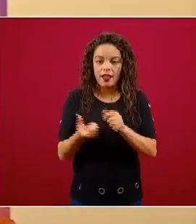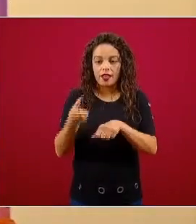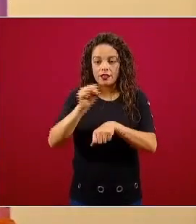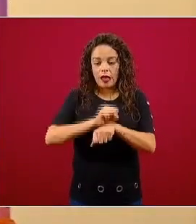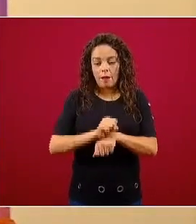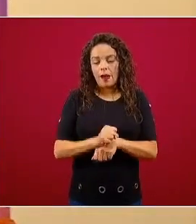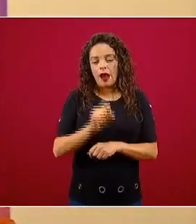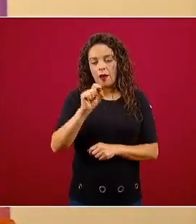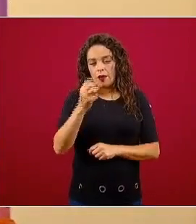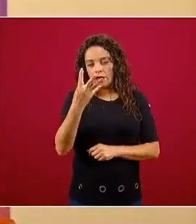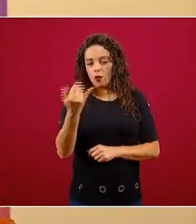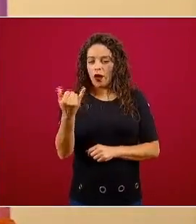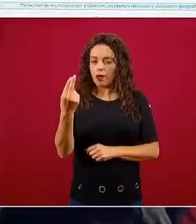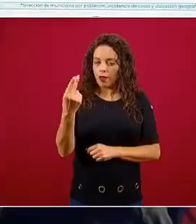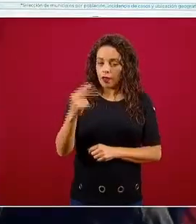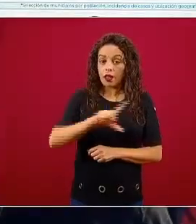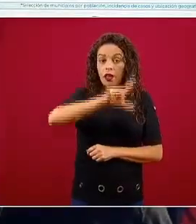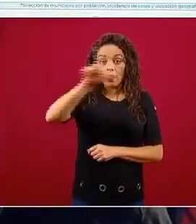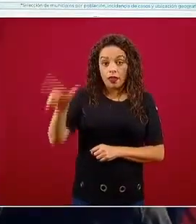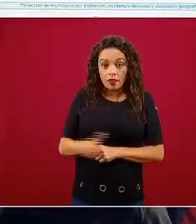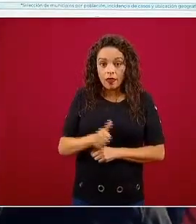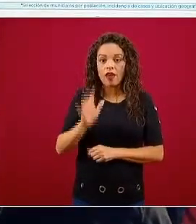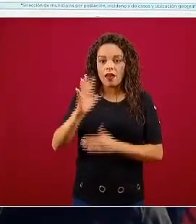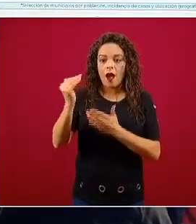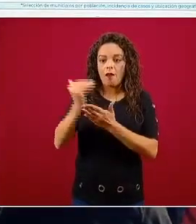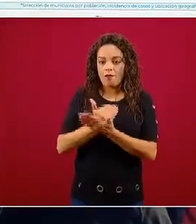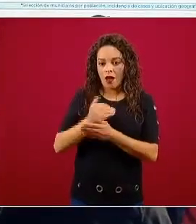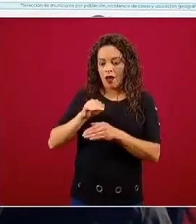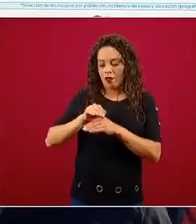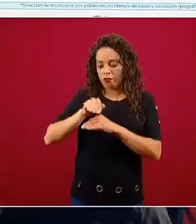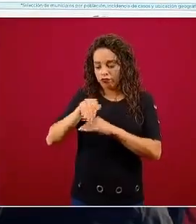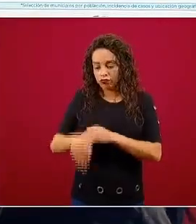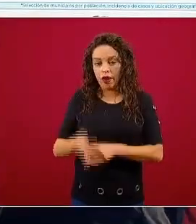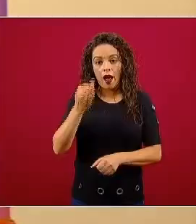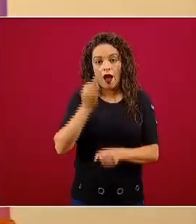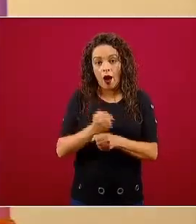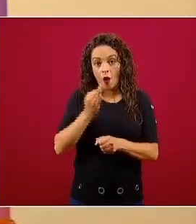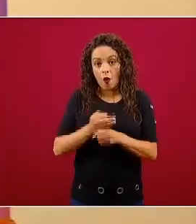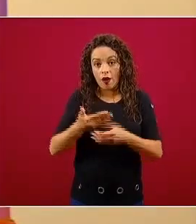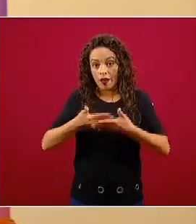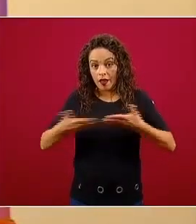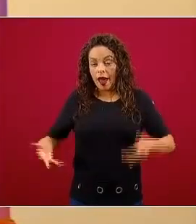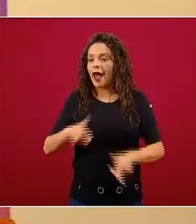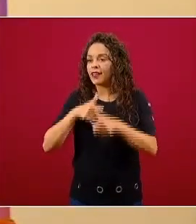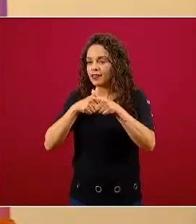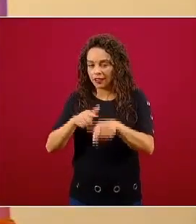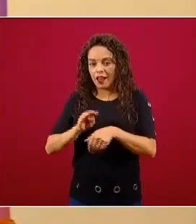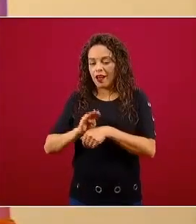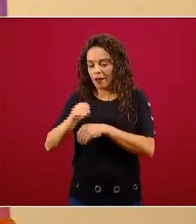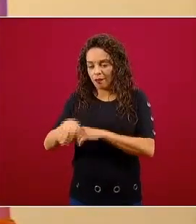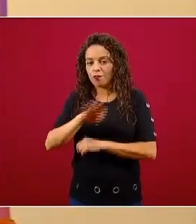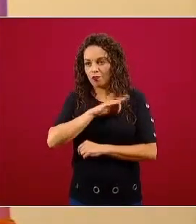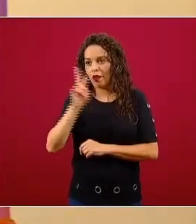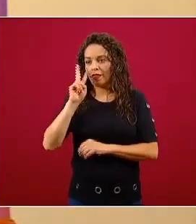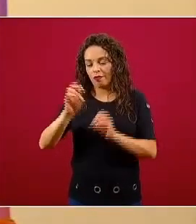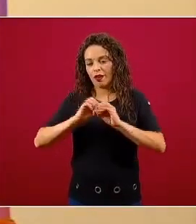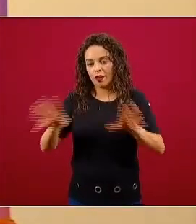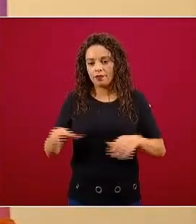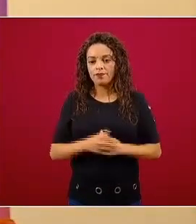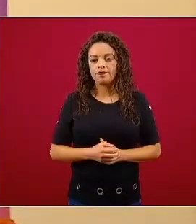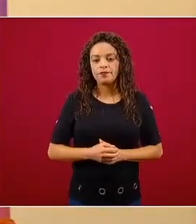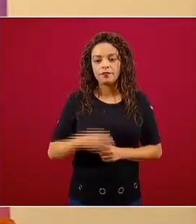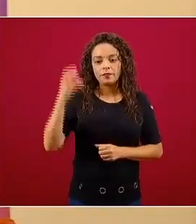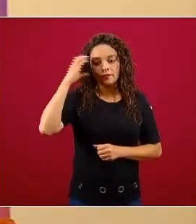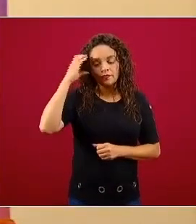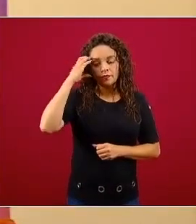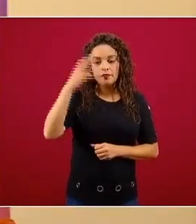y luego inicia ya un descenso que ha sido evidente hasta las últimas semanas. La ocupación de camas general y las camas con